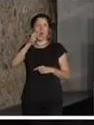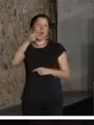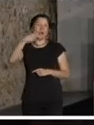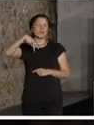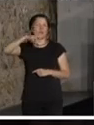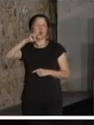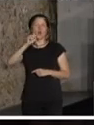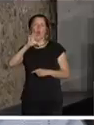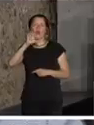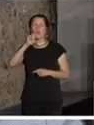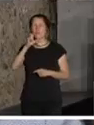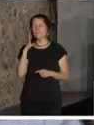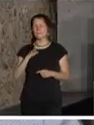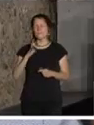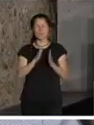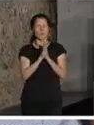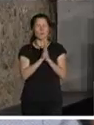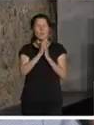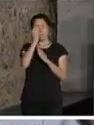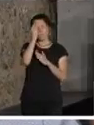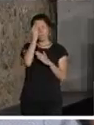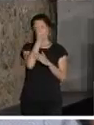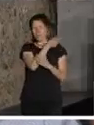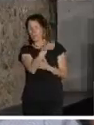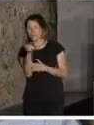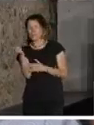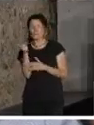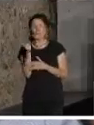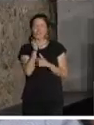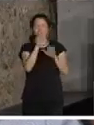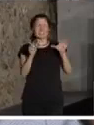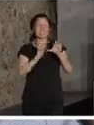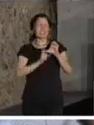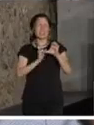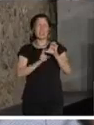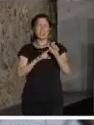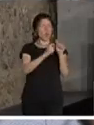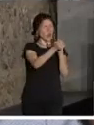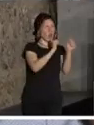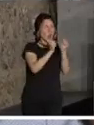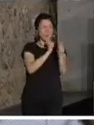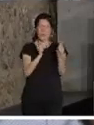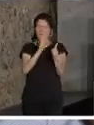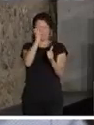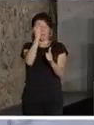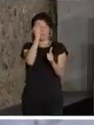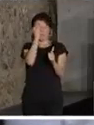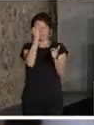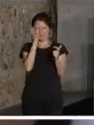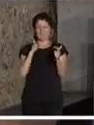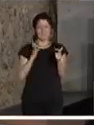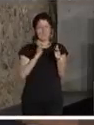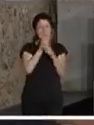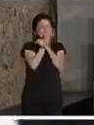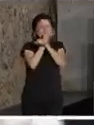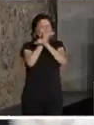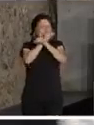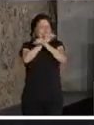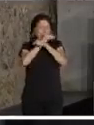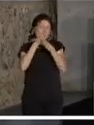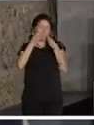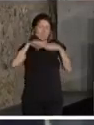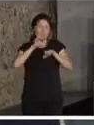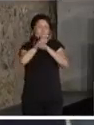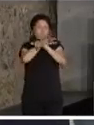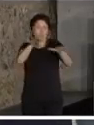elviro por favor mantengamos viva la memoria de todos estos extremeños referentes y extremeñas que que